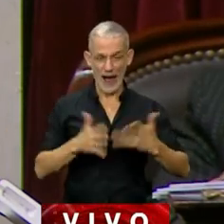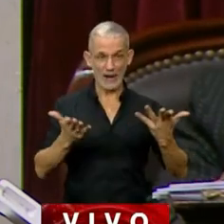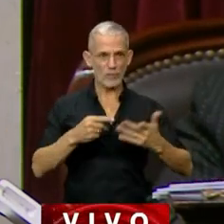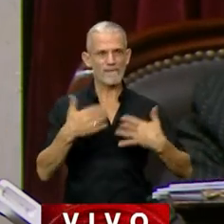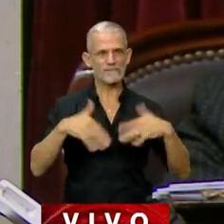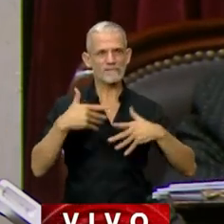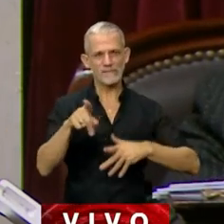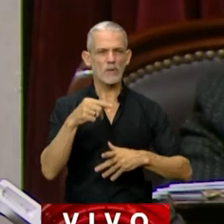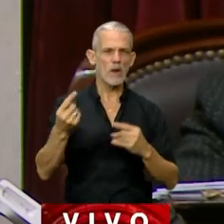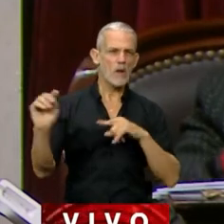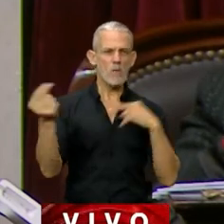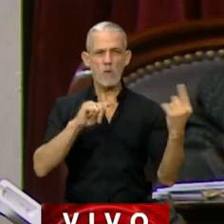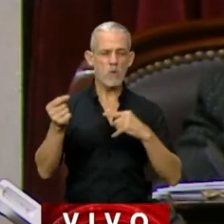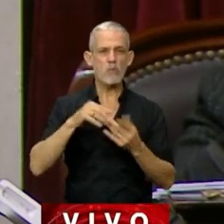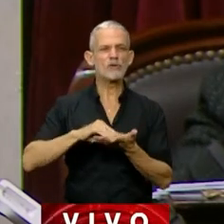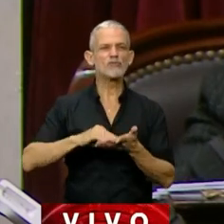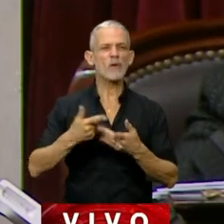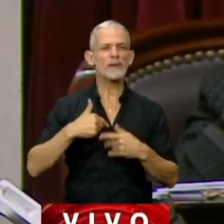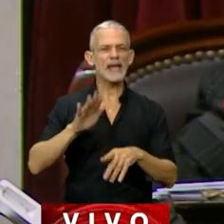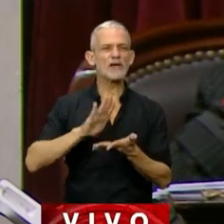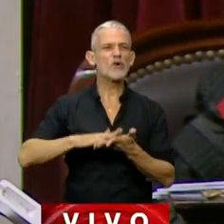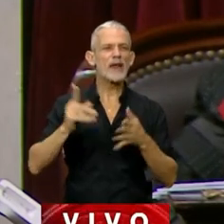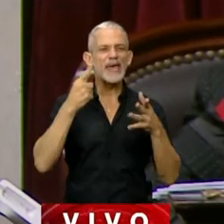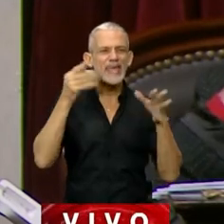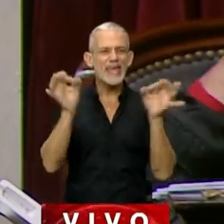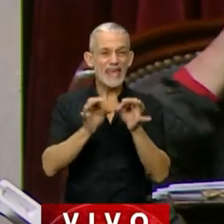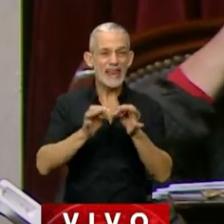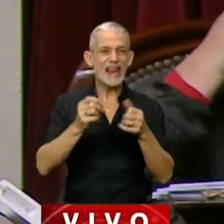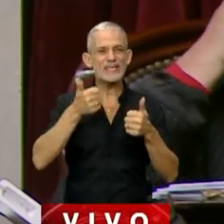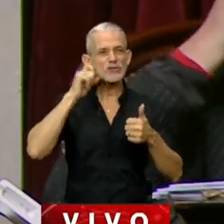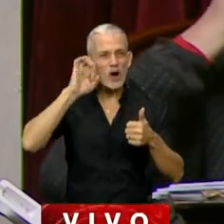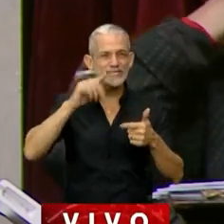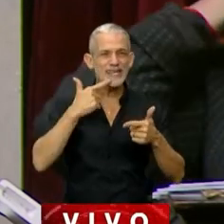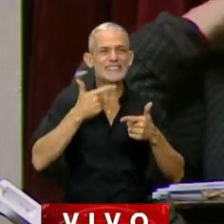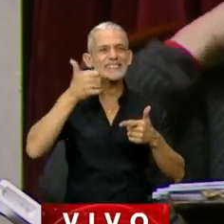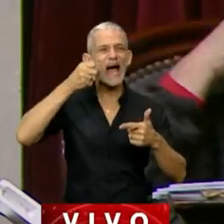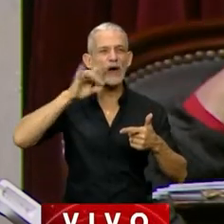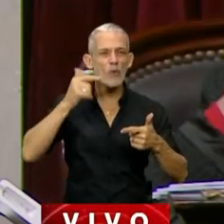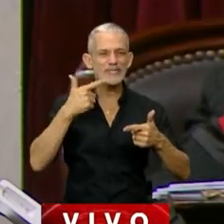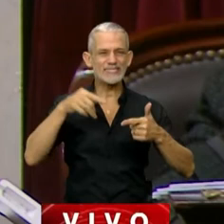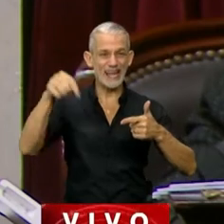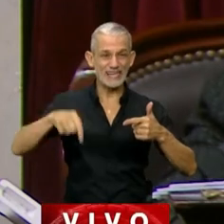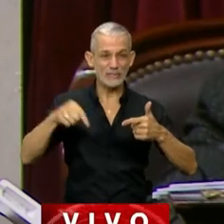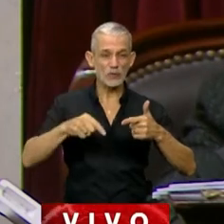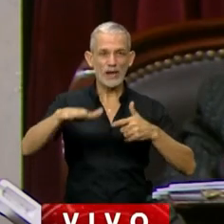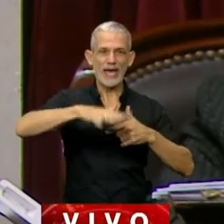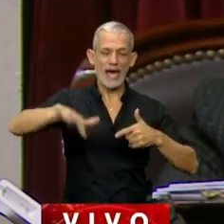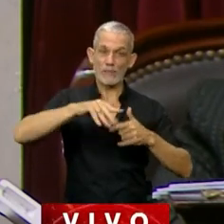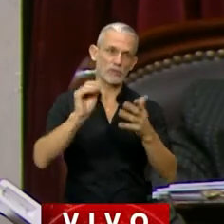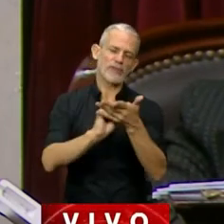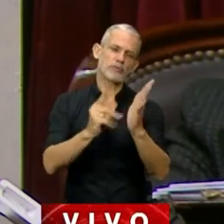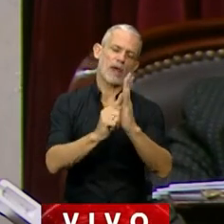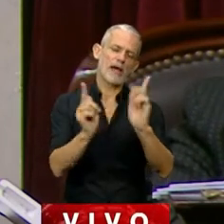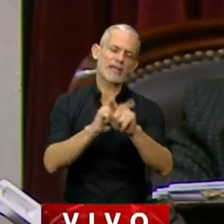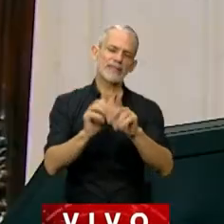tiene implicancias de la disputa de la soberanía sobre nuestras islas Malvinas, Georgia, Sandwich del Sur y los espacios marítimos correspondientes. Diputada, por